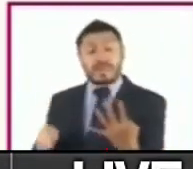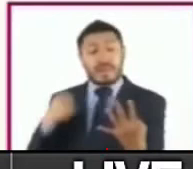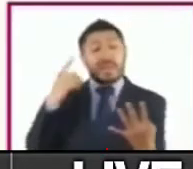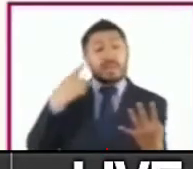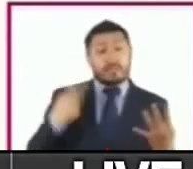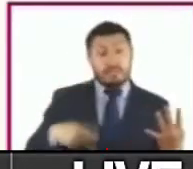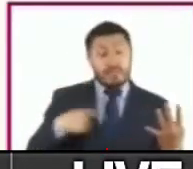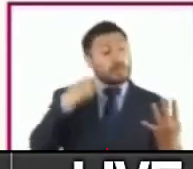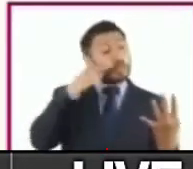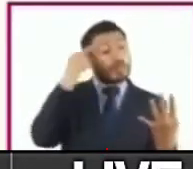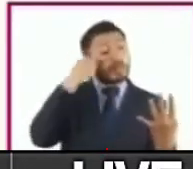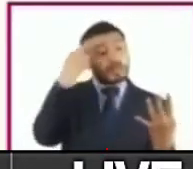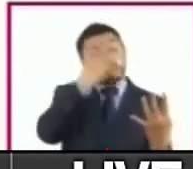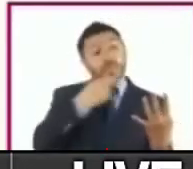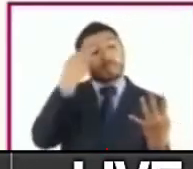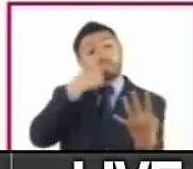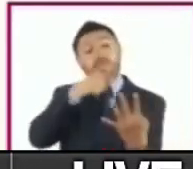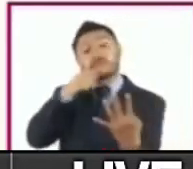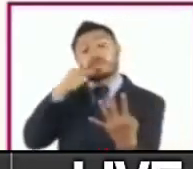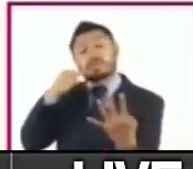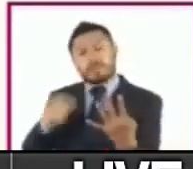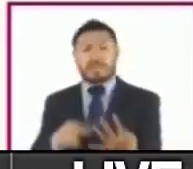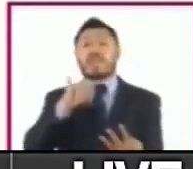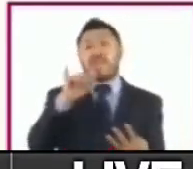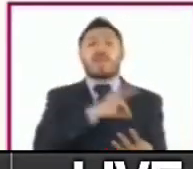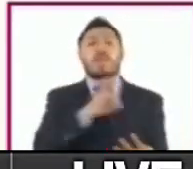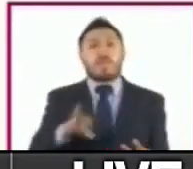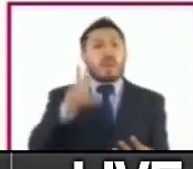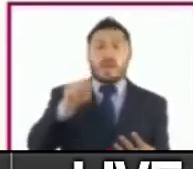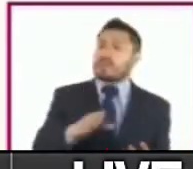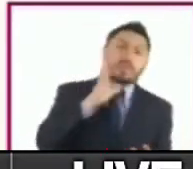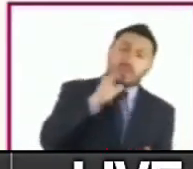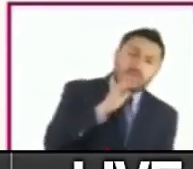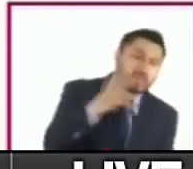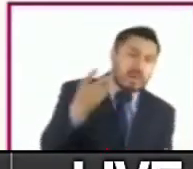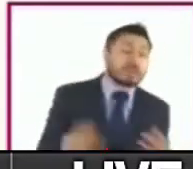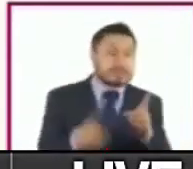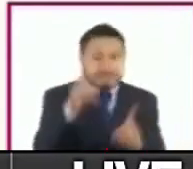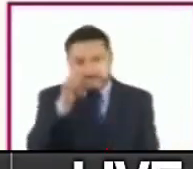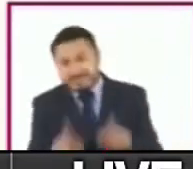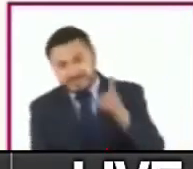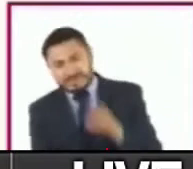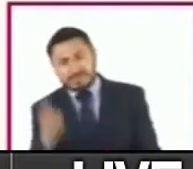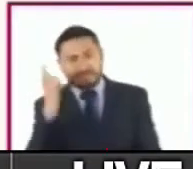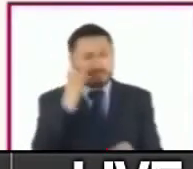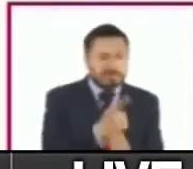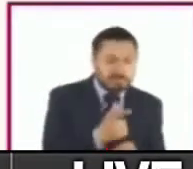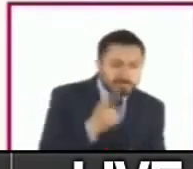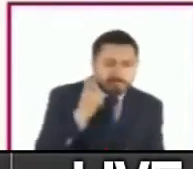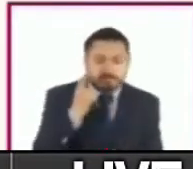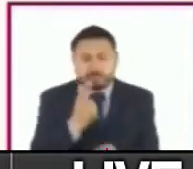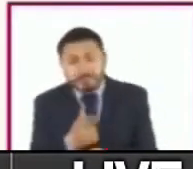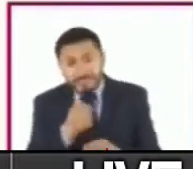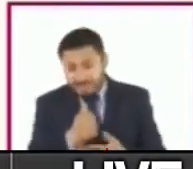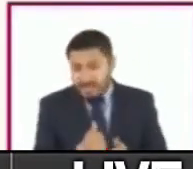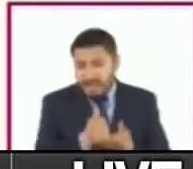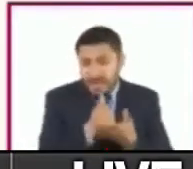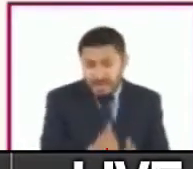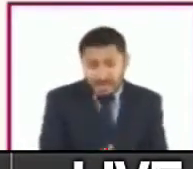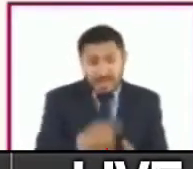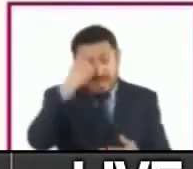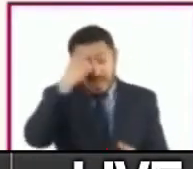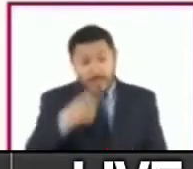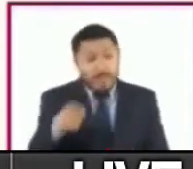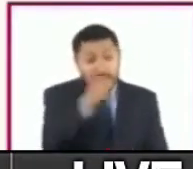físicas, sensoriales o intelectuales muy similares dentro de rangos de medición que permitan a los atletas